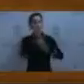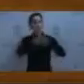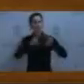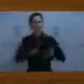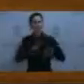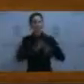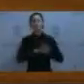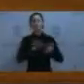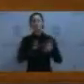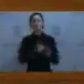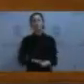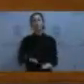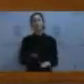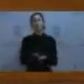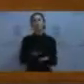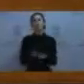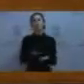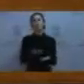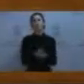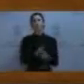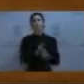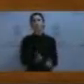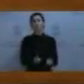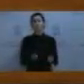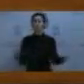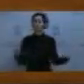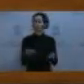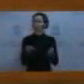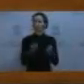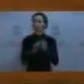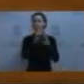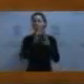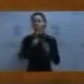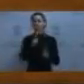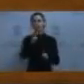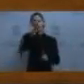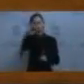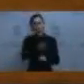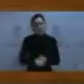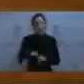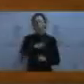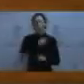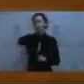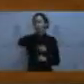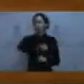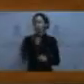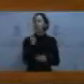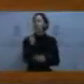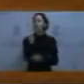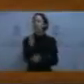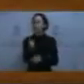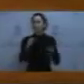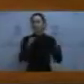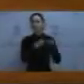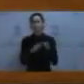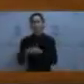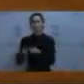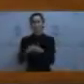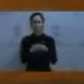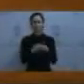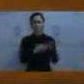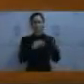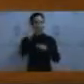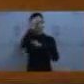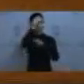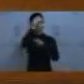estas demandas. Demandas históricas de nuestras parroquias. Demandas que cuentan con el apoyo de todos los grupos que creo, y